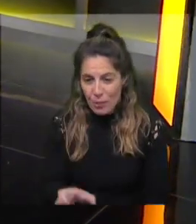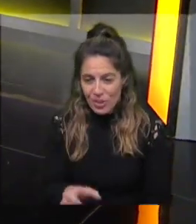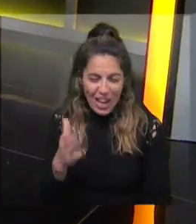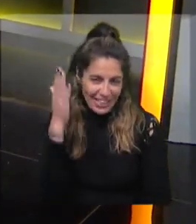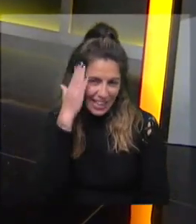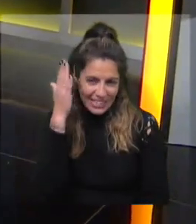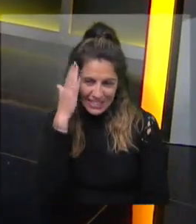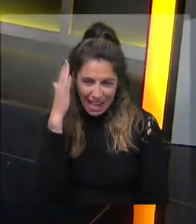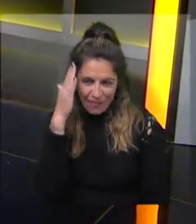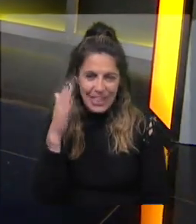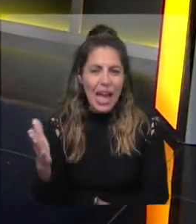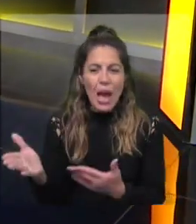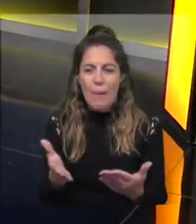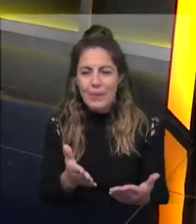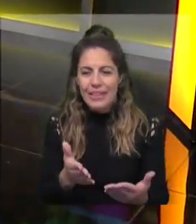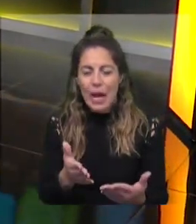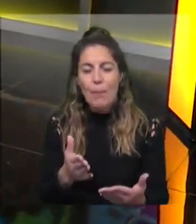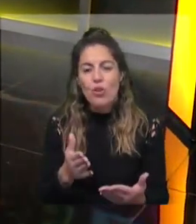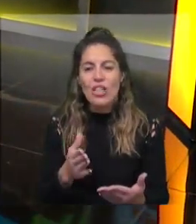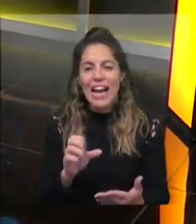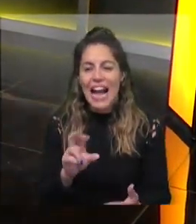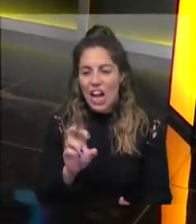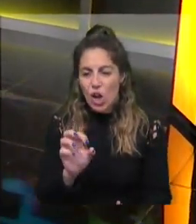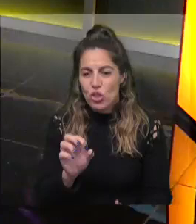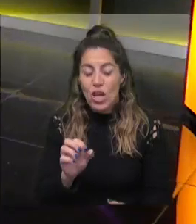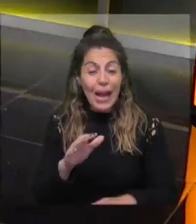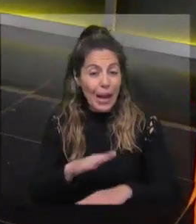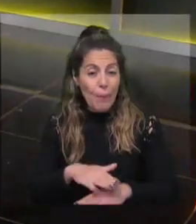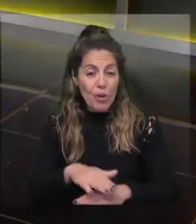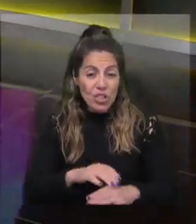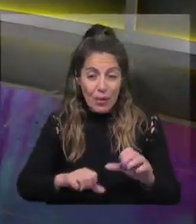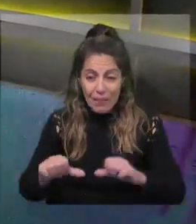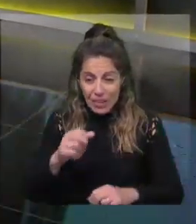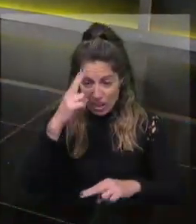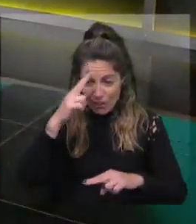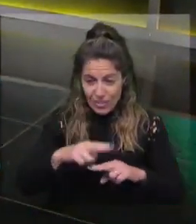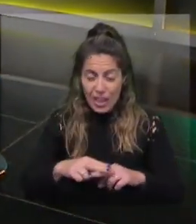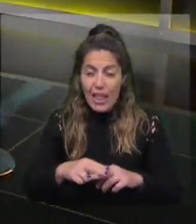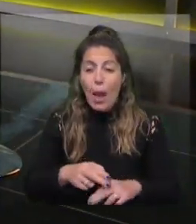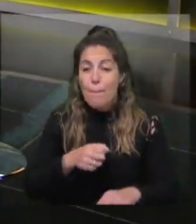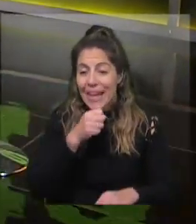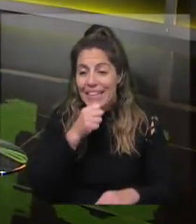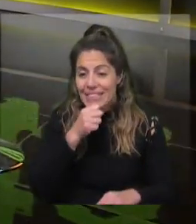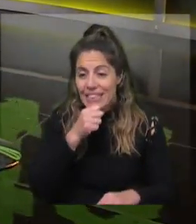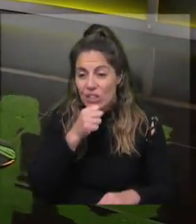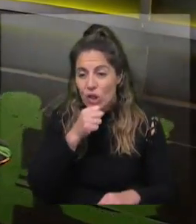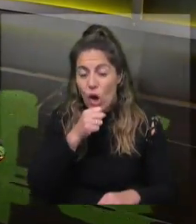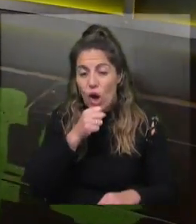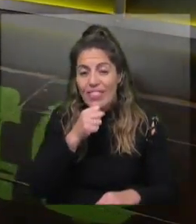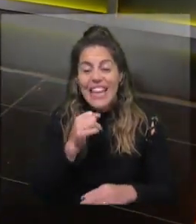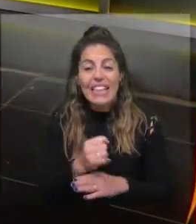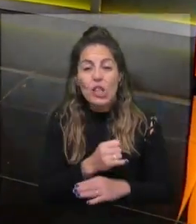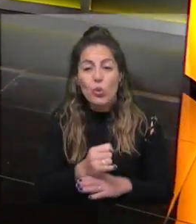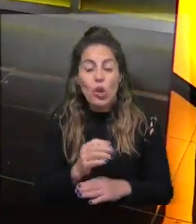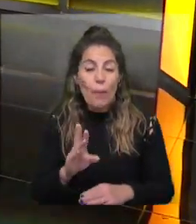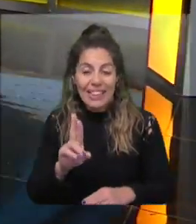claro, ¿no? Invitamos a Carlos Escande, responsable del Laboratorio de Patologías del Envejecimiento y el Metabolismo del Instituto Pasteur de